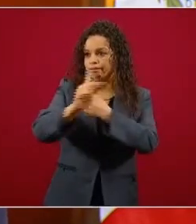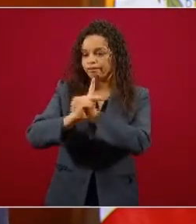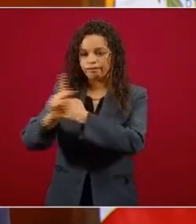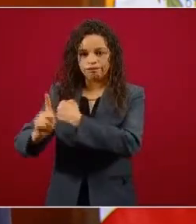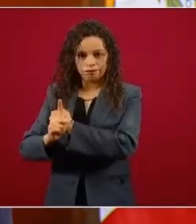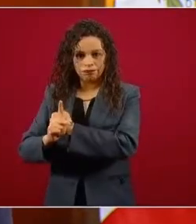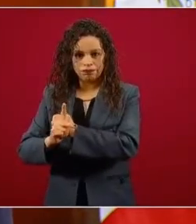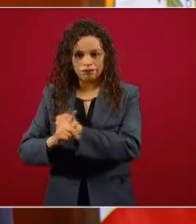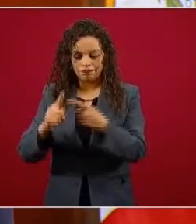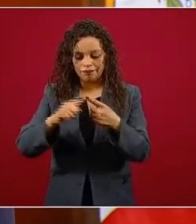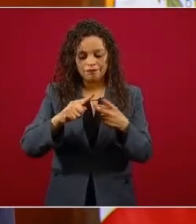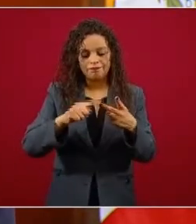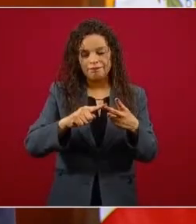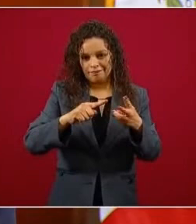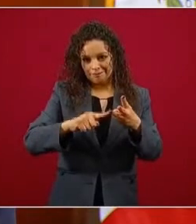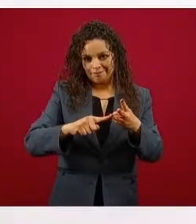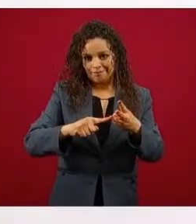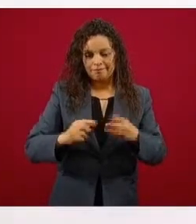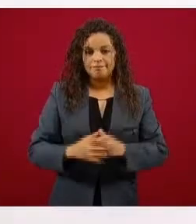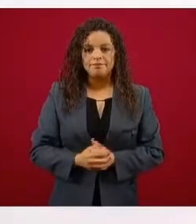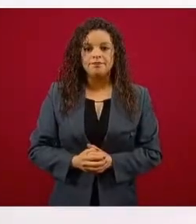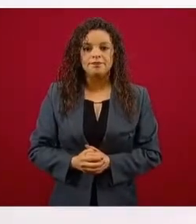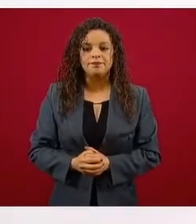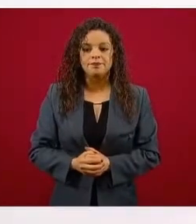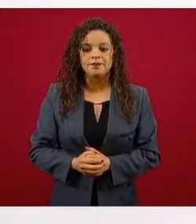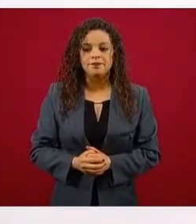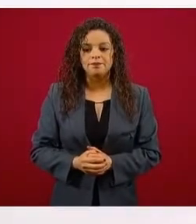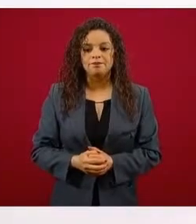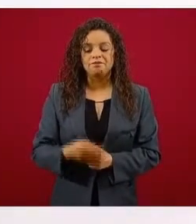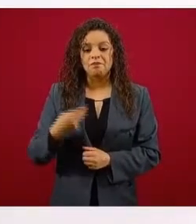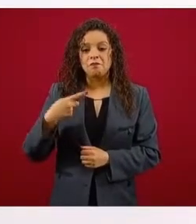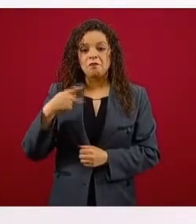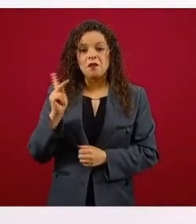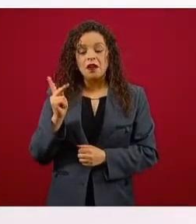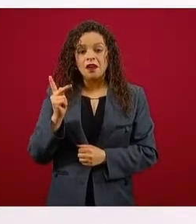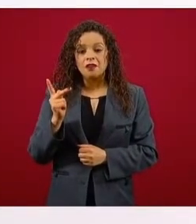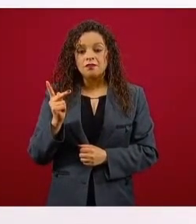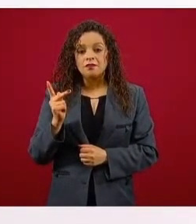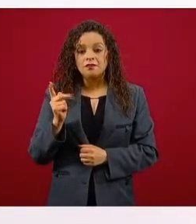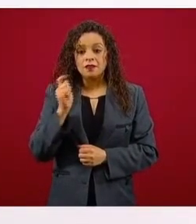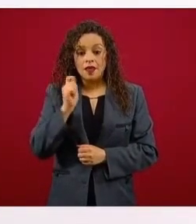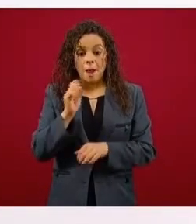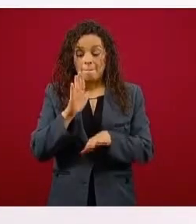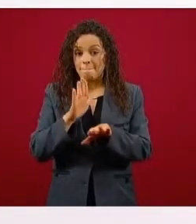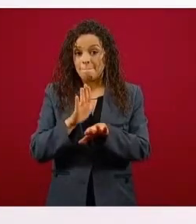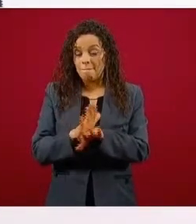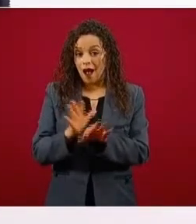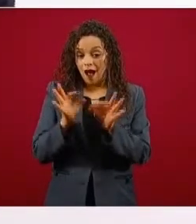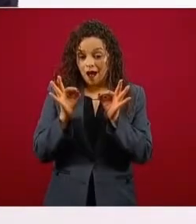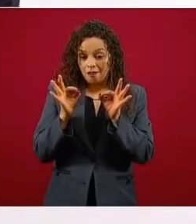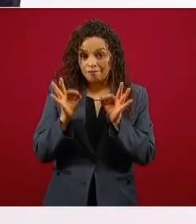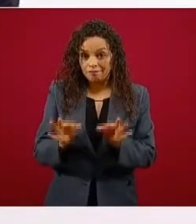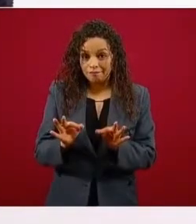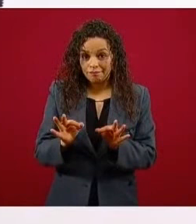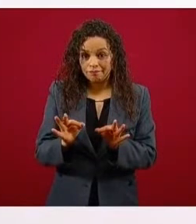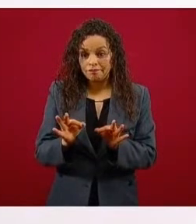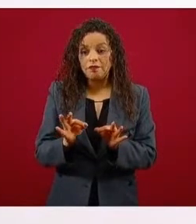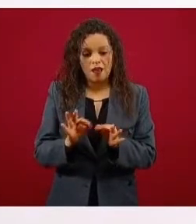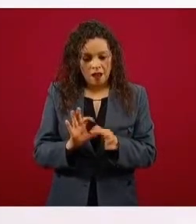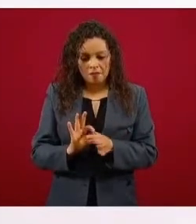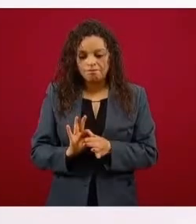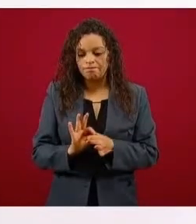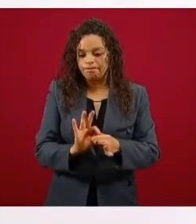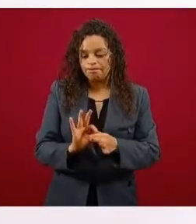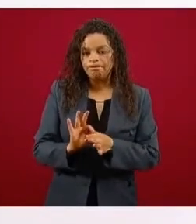momento, por demás, oportuno, pues la vecindad con la economía más